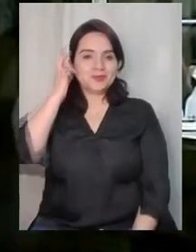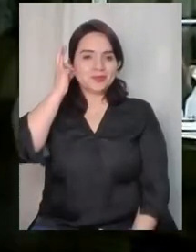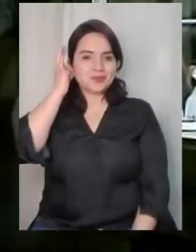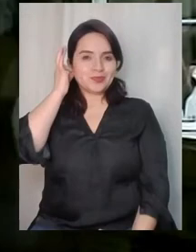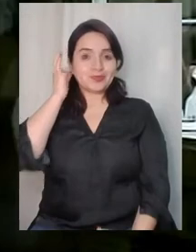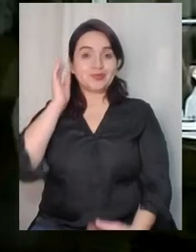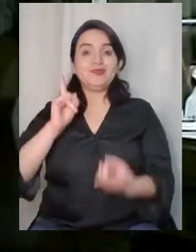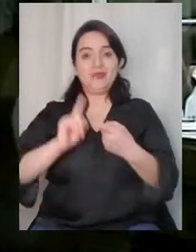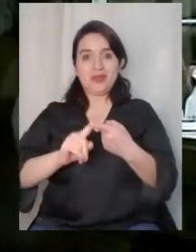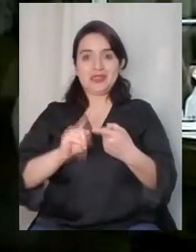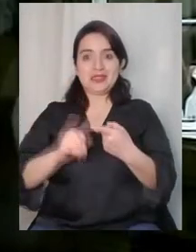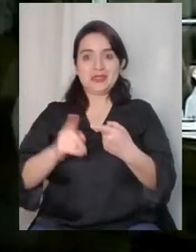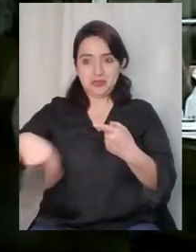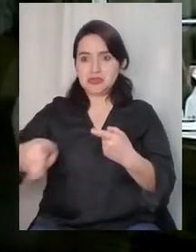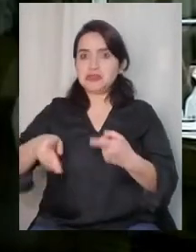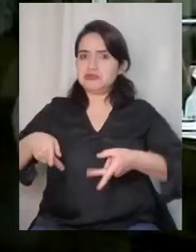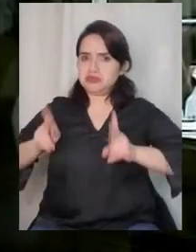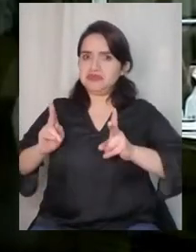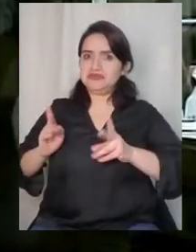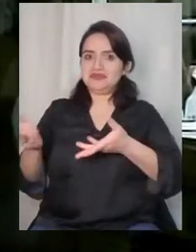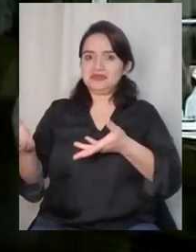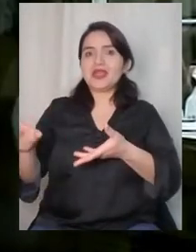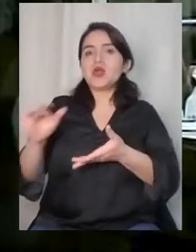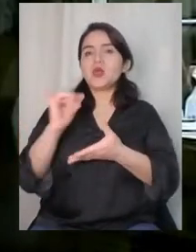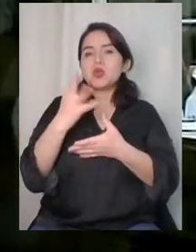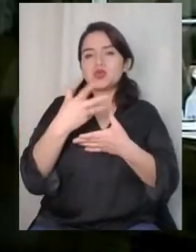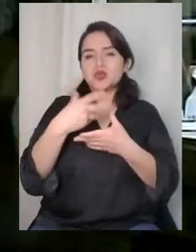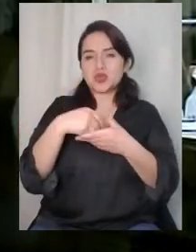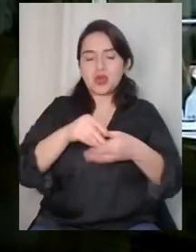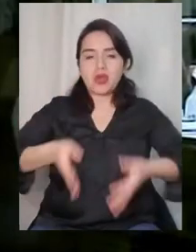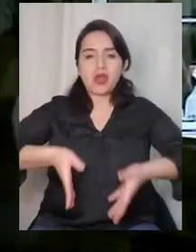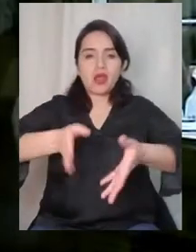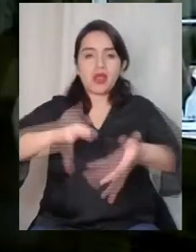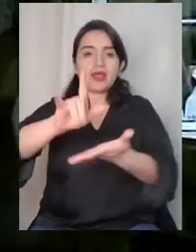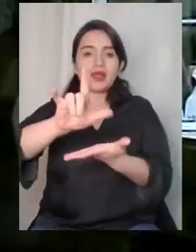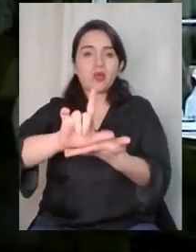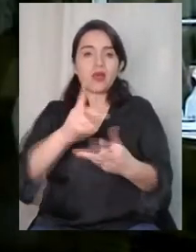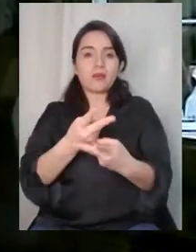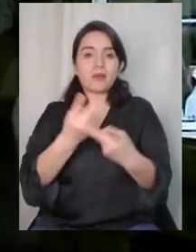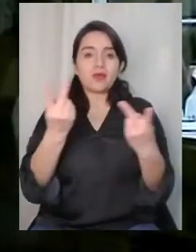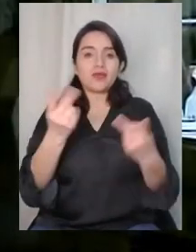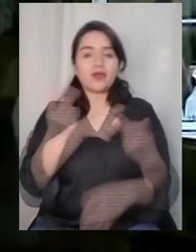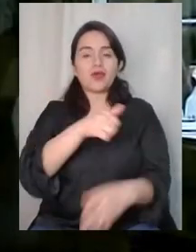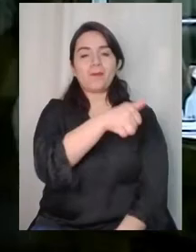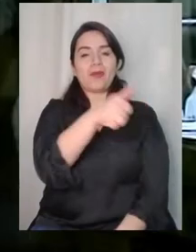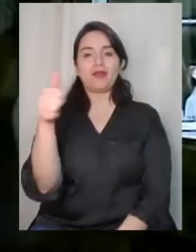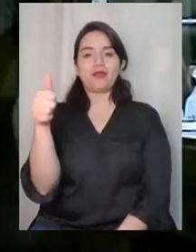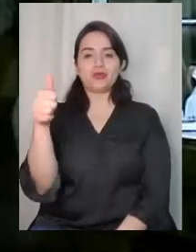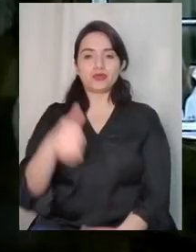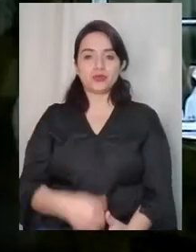inclusión, son calles y espacios públicos que nos sirven para todos y todas.